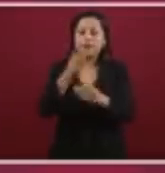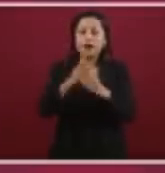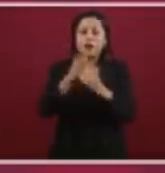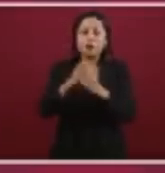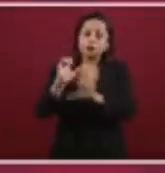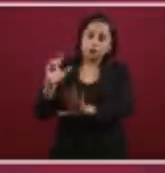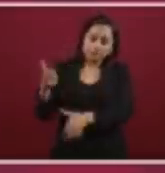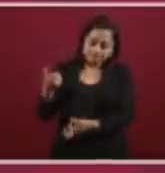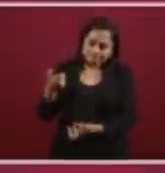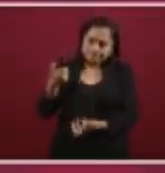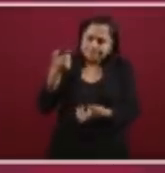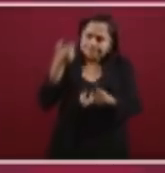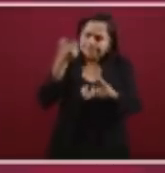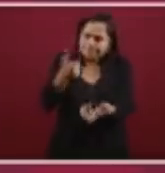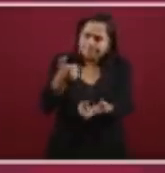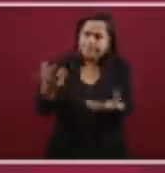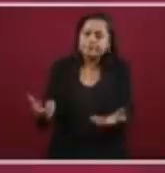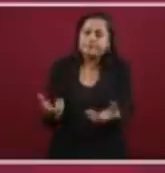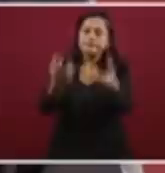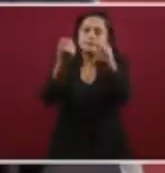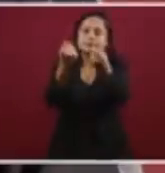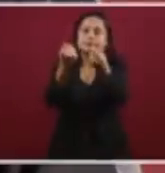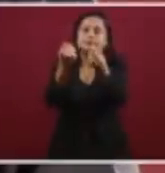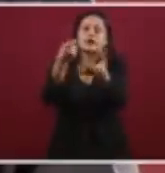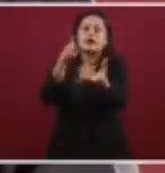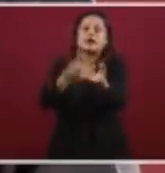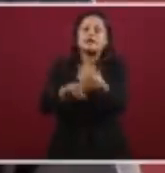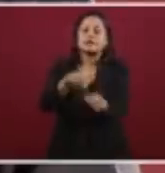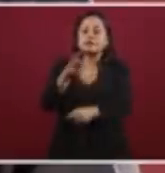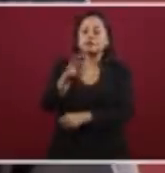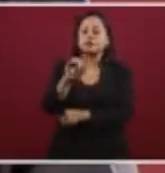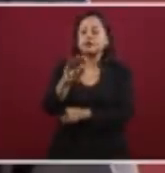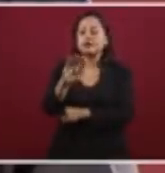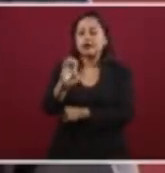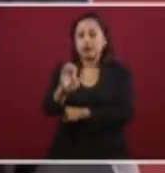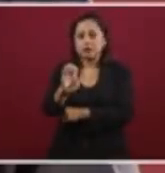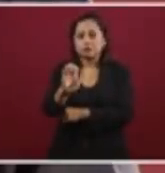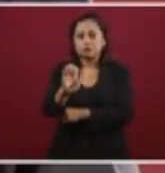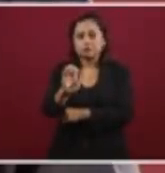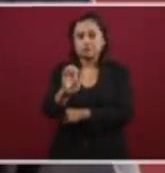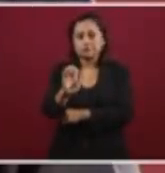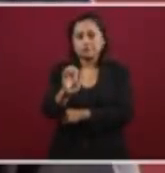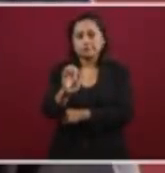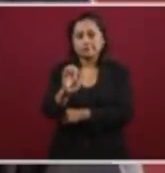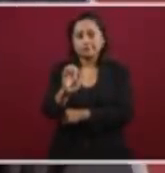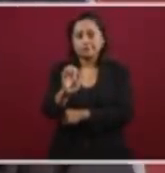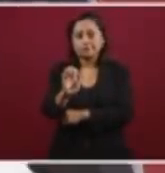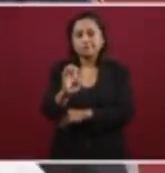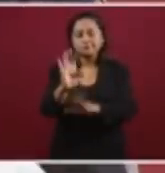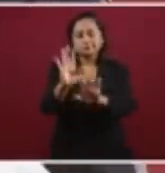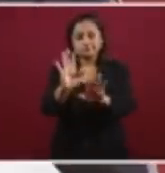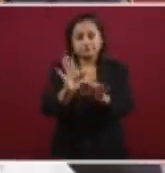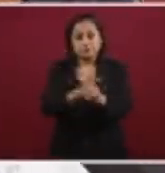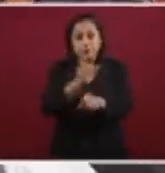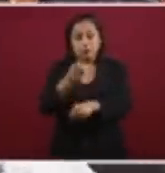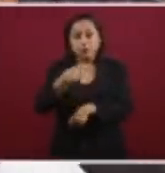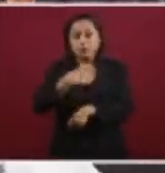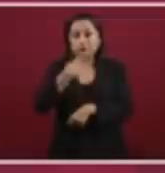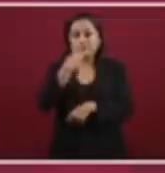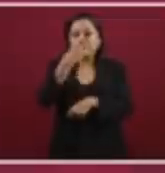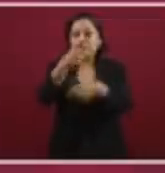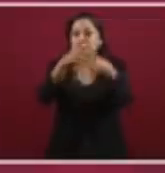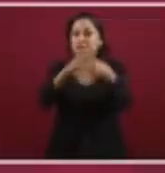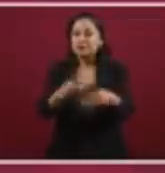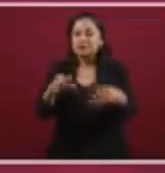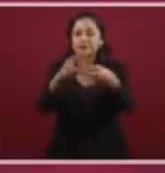en la comisión federal de electricidad entonces decirle a la gente que no